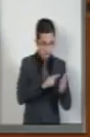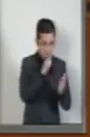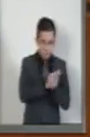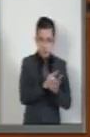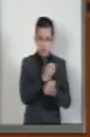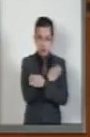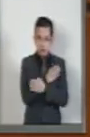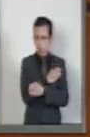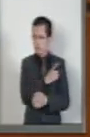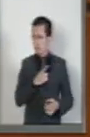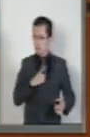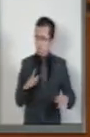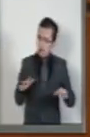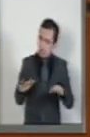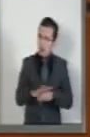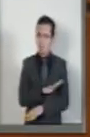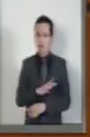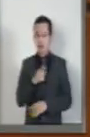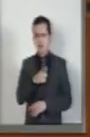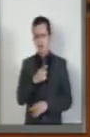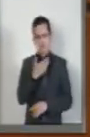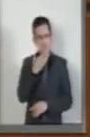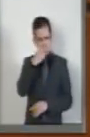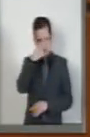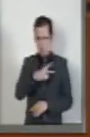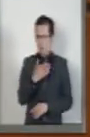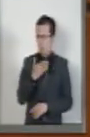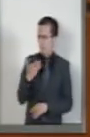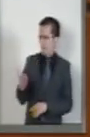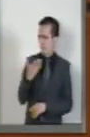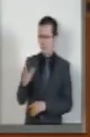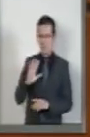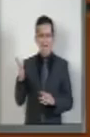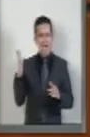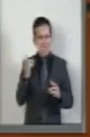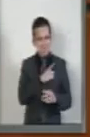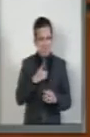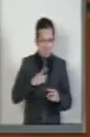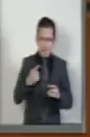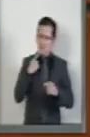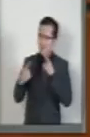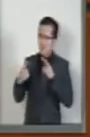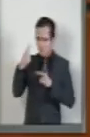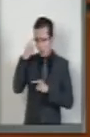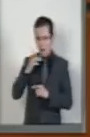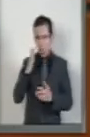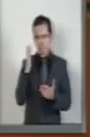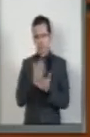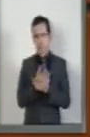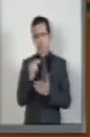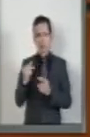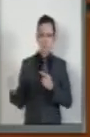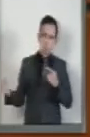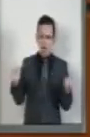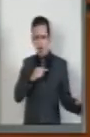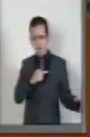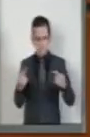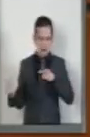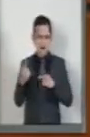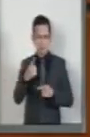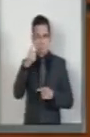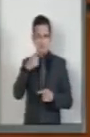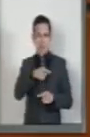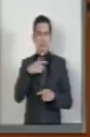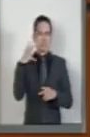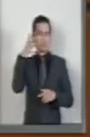exige vías democráticas que pongan freno a la polarización para que no se agraven los problemas, para